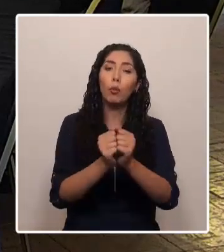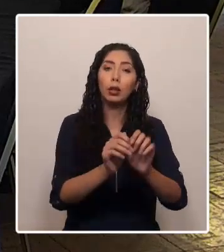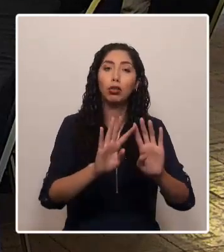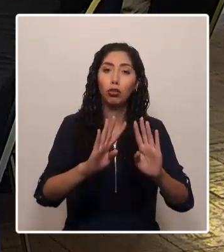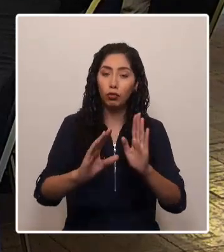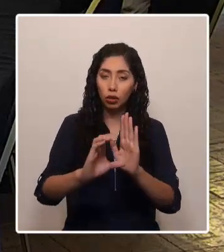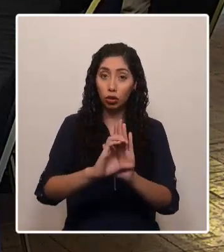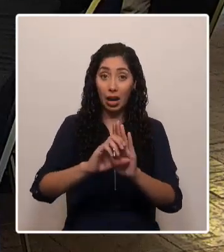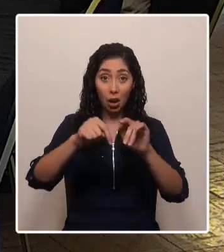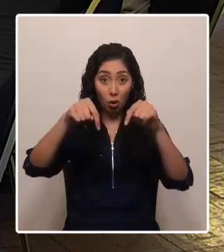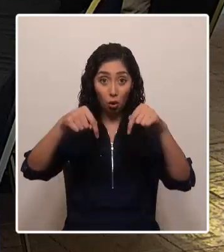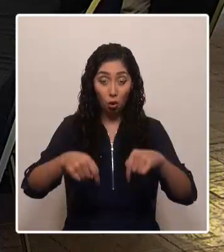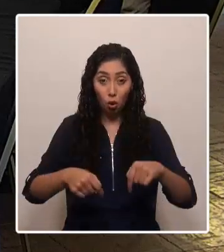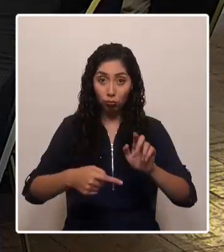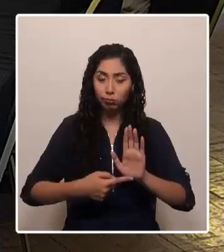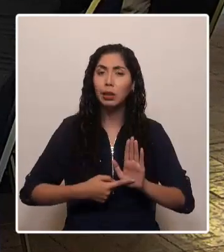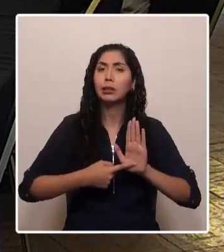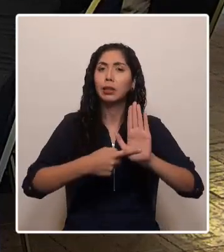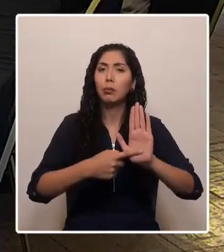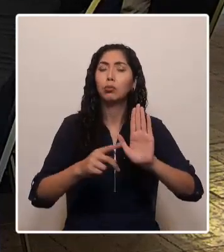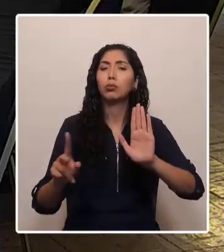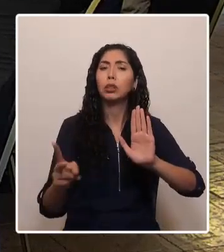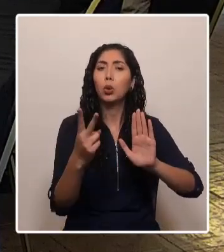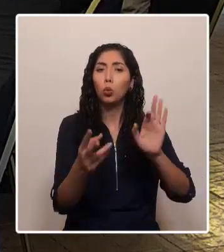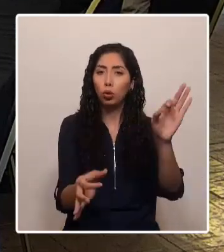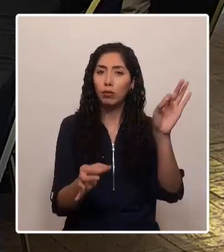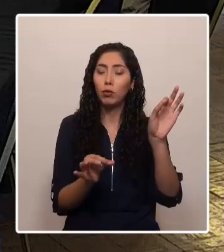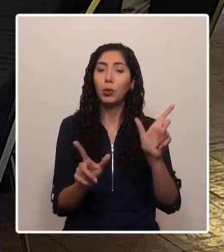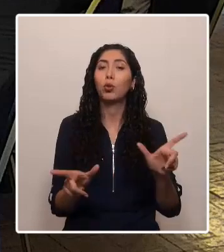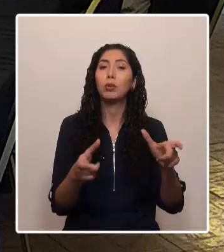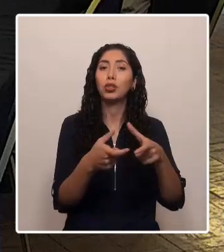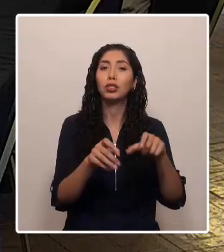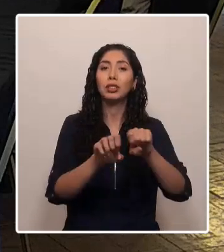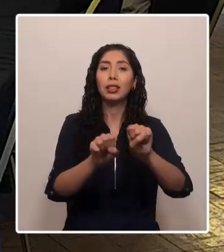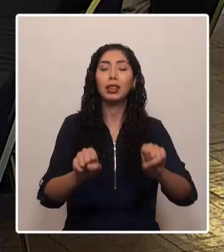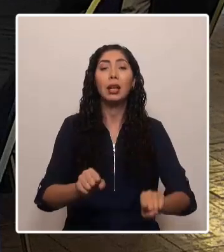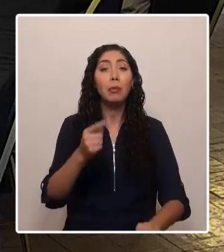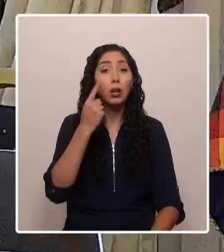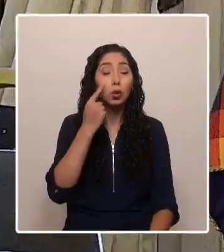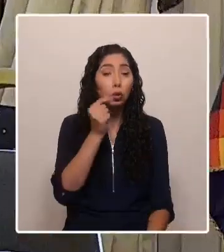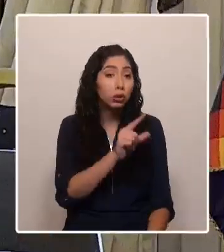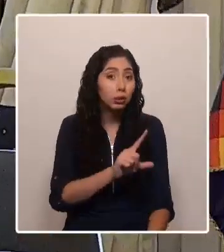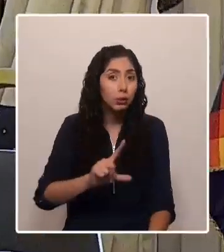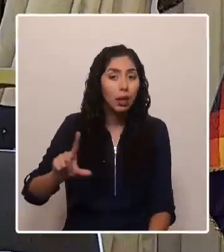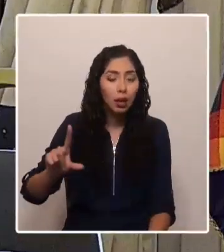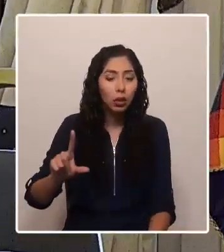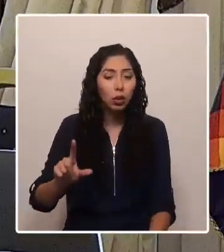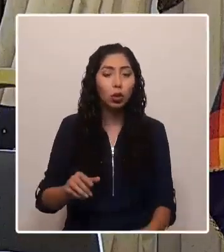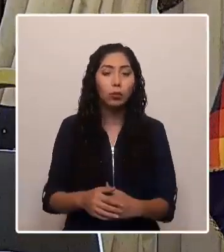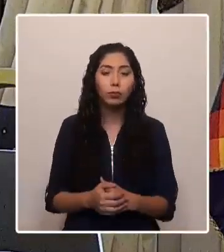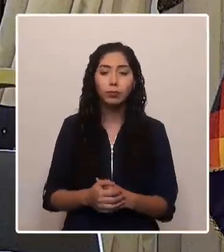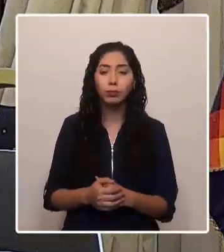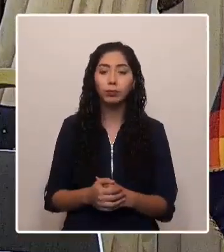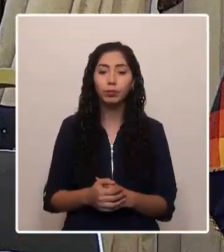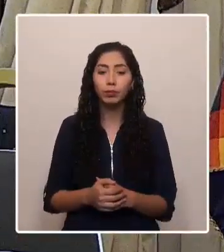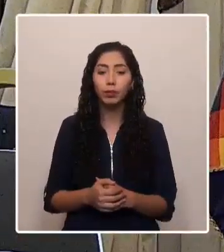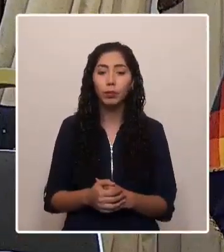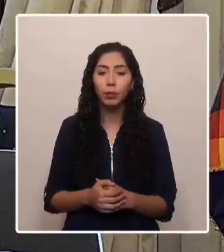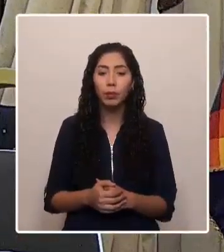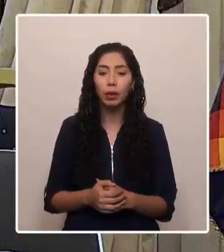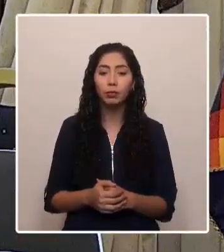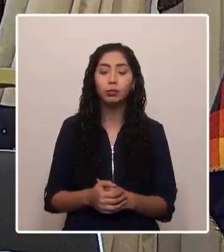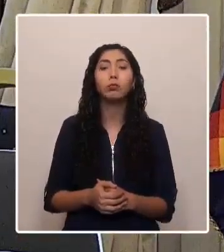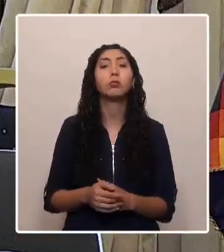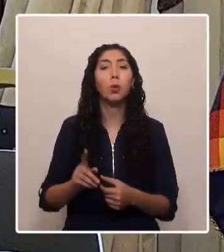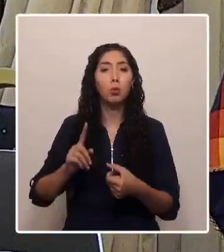día de hoy presentamos el segundo informe de la Comisión de Sistemas de Conocimientos entre audiencias de especialistas, miembros de los